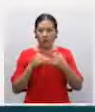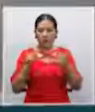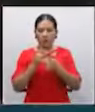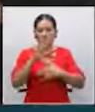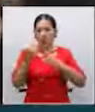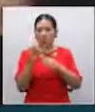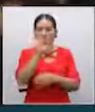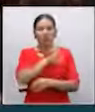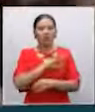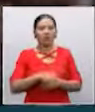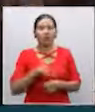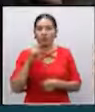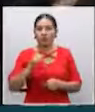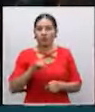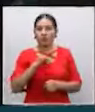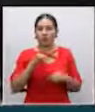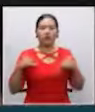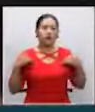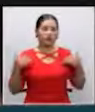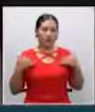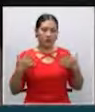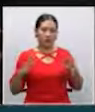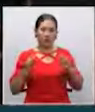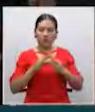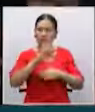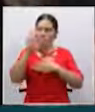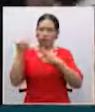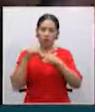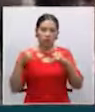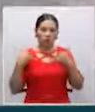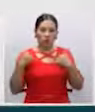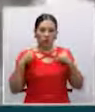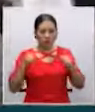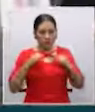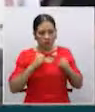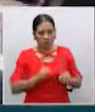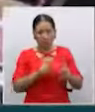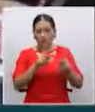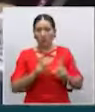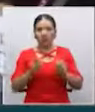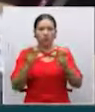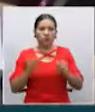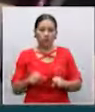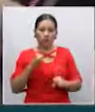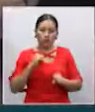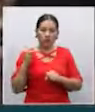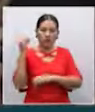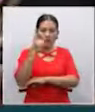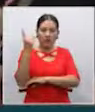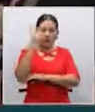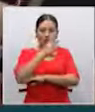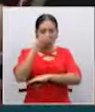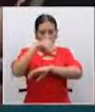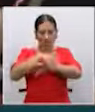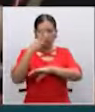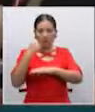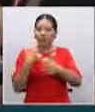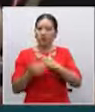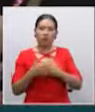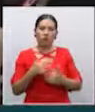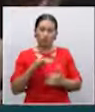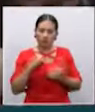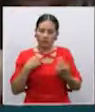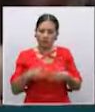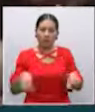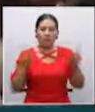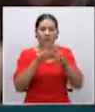todo. Contentísimo, ¿no? Jóvenes, aprovechen las oportunidades. Valió la pena. Esto quería sinceramente cumplir mi